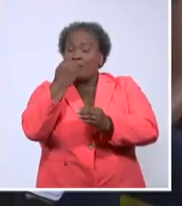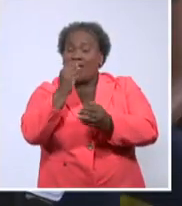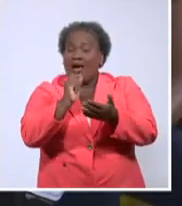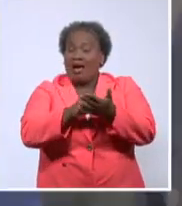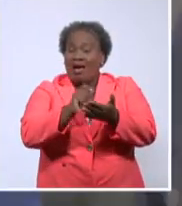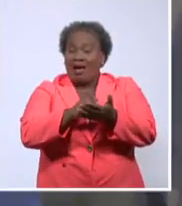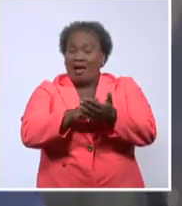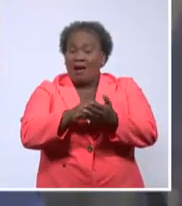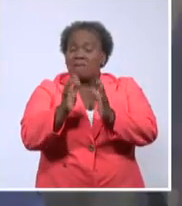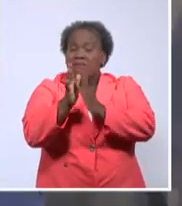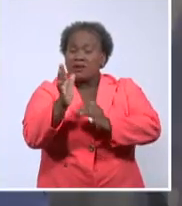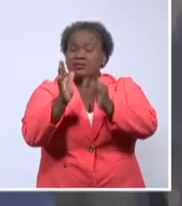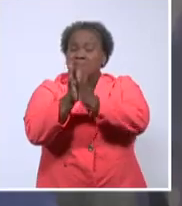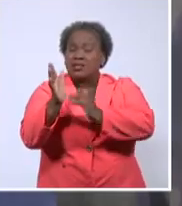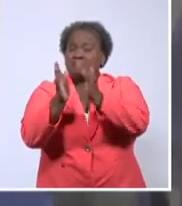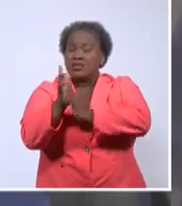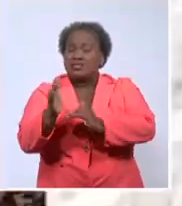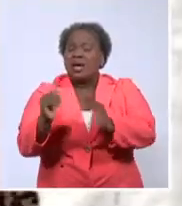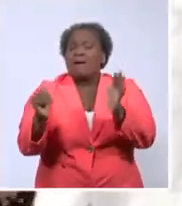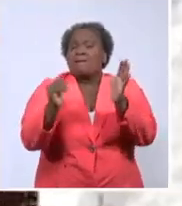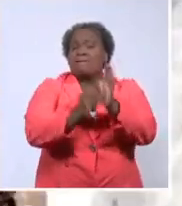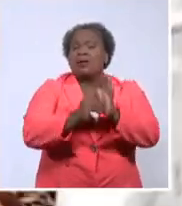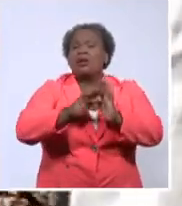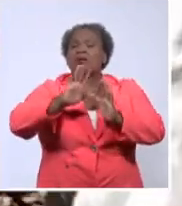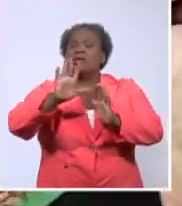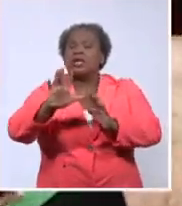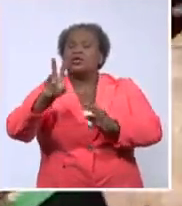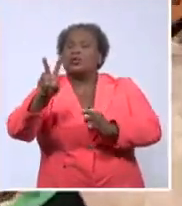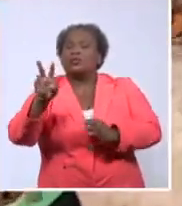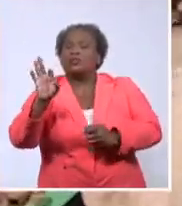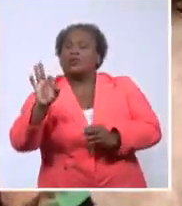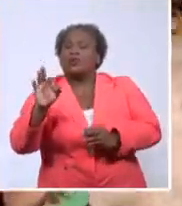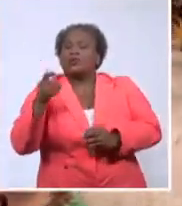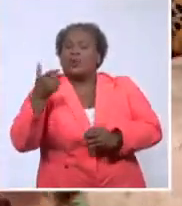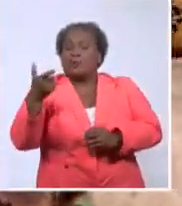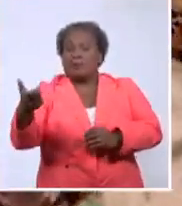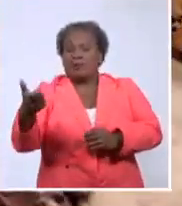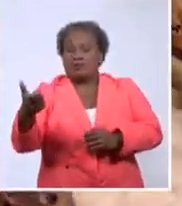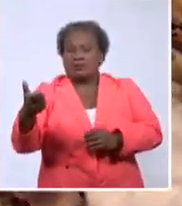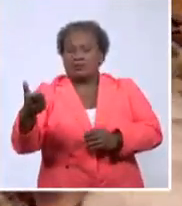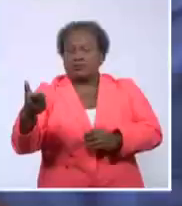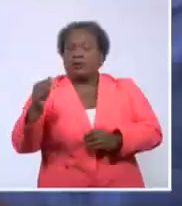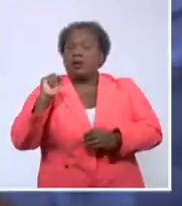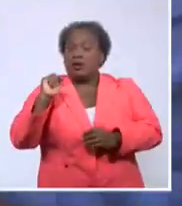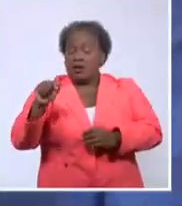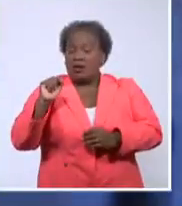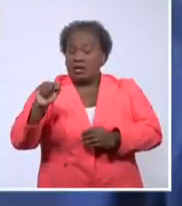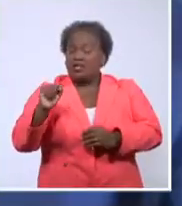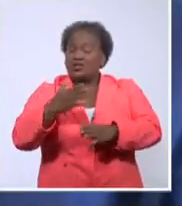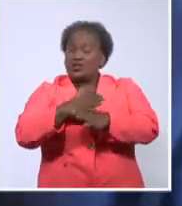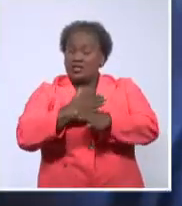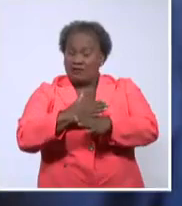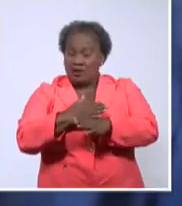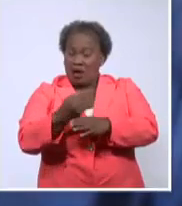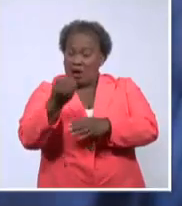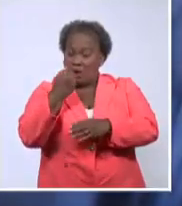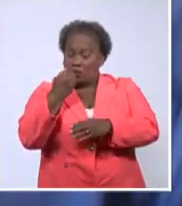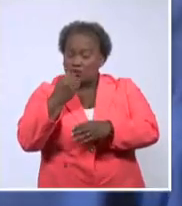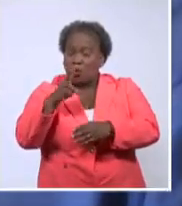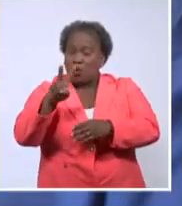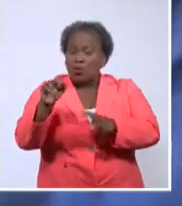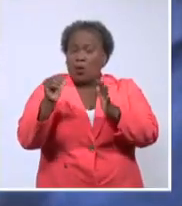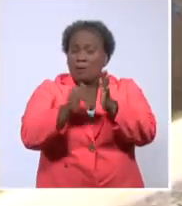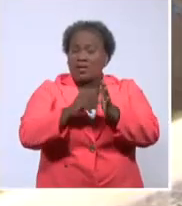referencia mensual costará 1.528 pesos, la cual respalda un consumo de 2.100